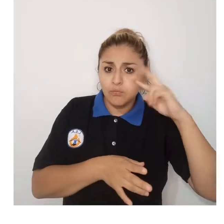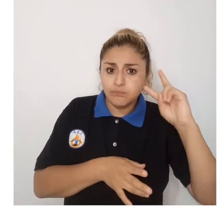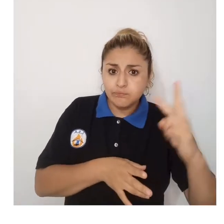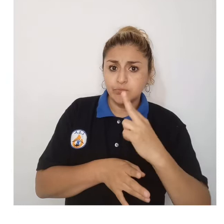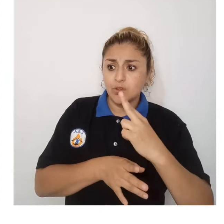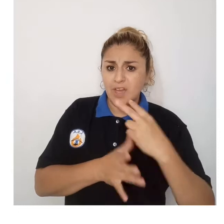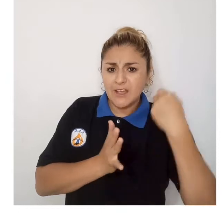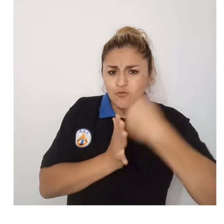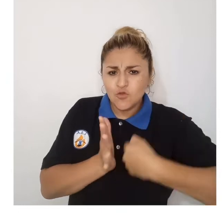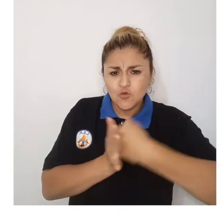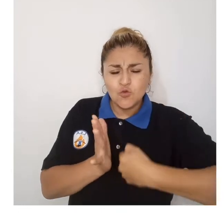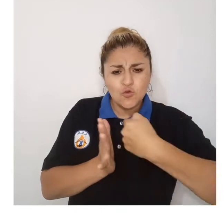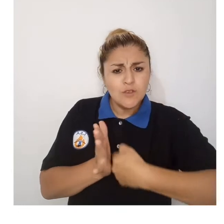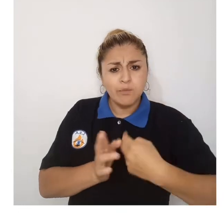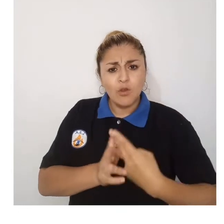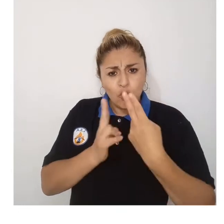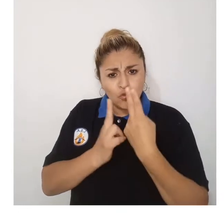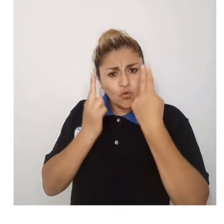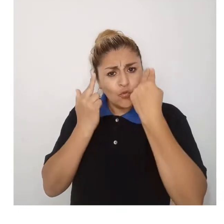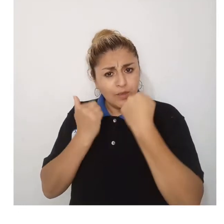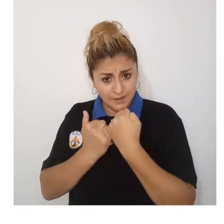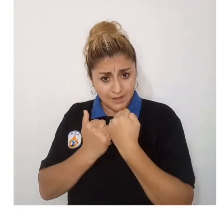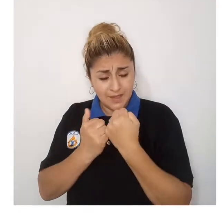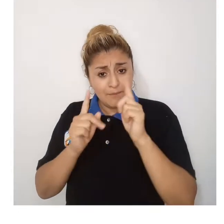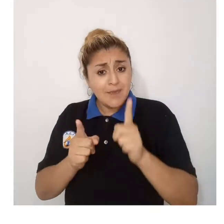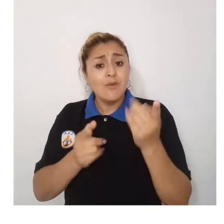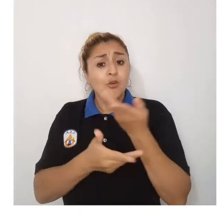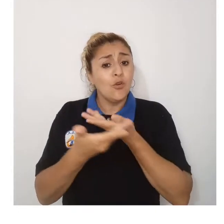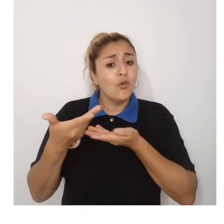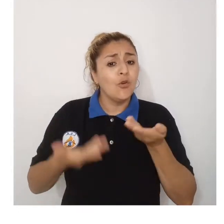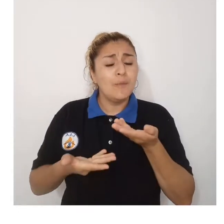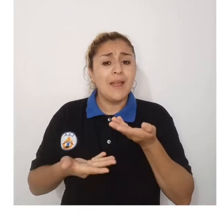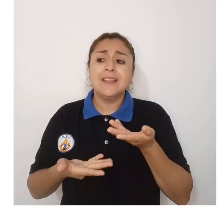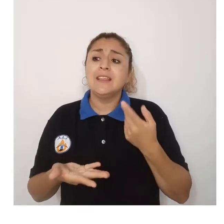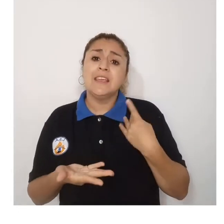el party miento del pan y en las oraciones